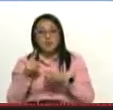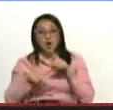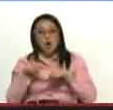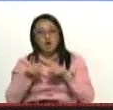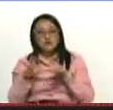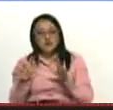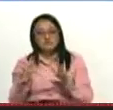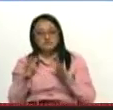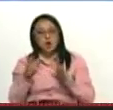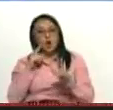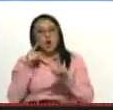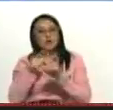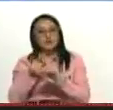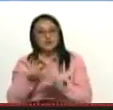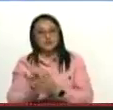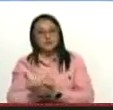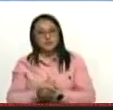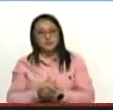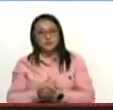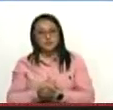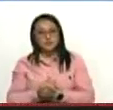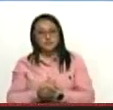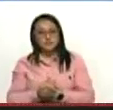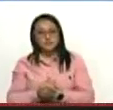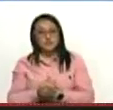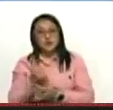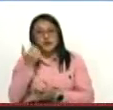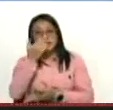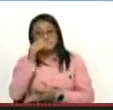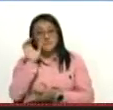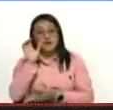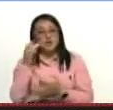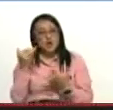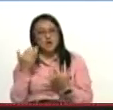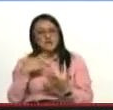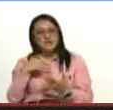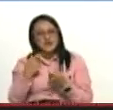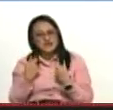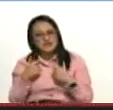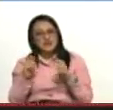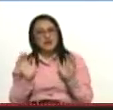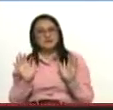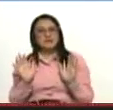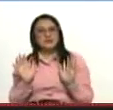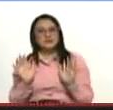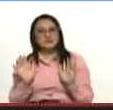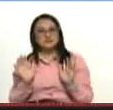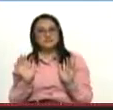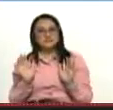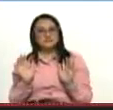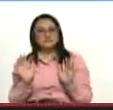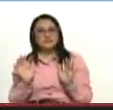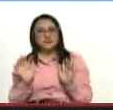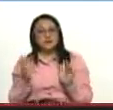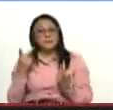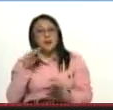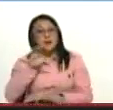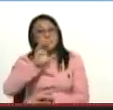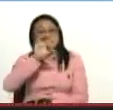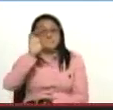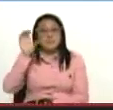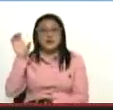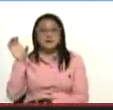que logremos objetivos el Imperio trata todo lo que puedes para que los países